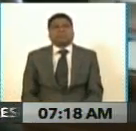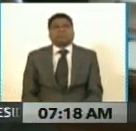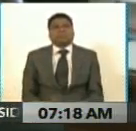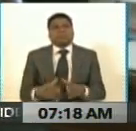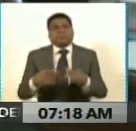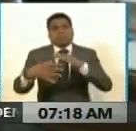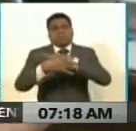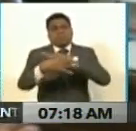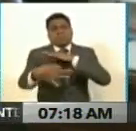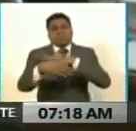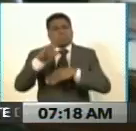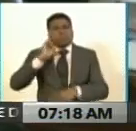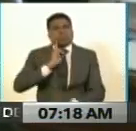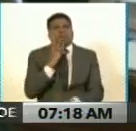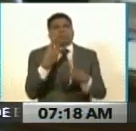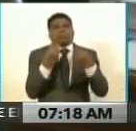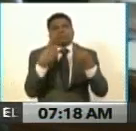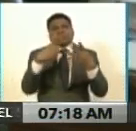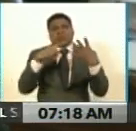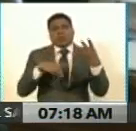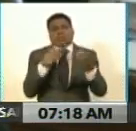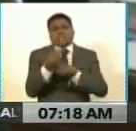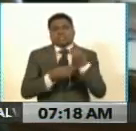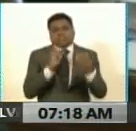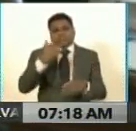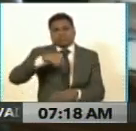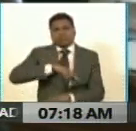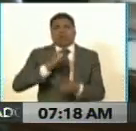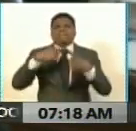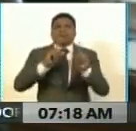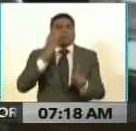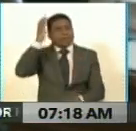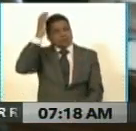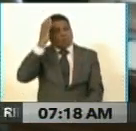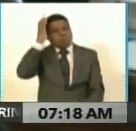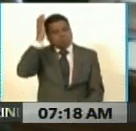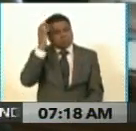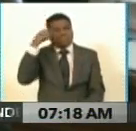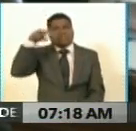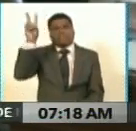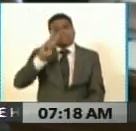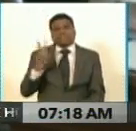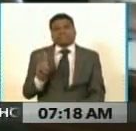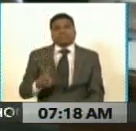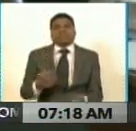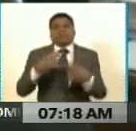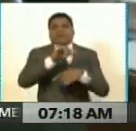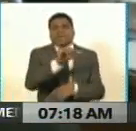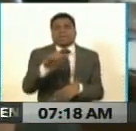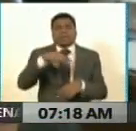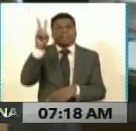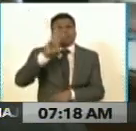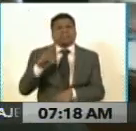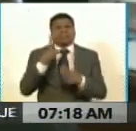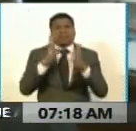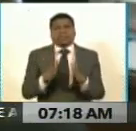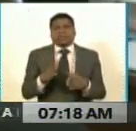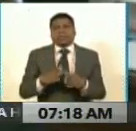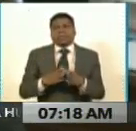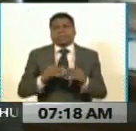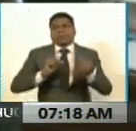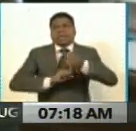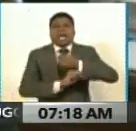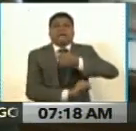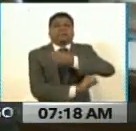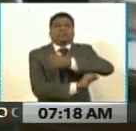Bolívar muchas cosas hacemos Pero debe haber una conciencia de los venezolanos y las venezolanas para poder ayudar y